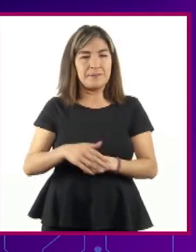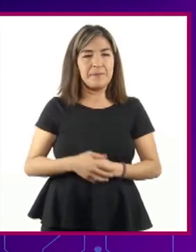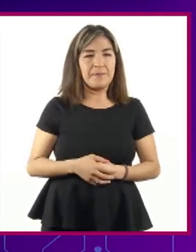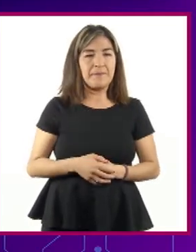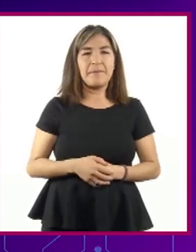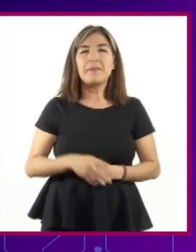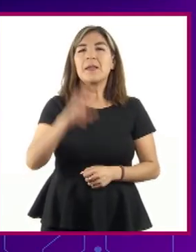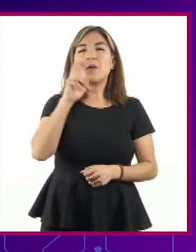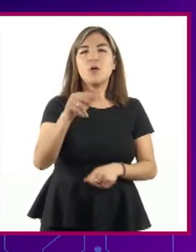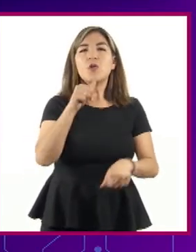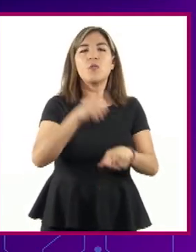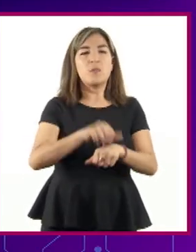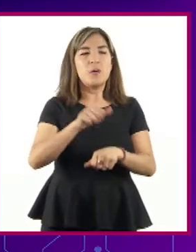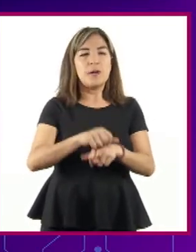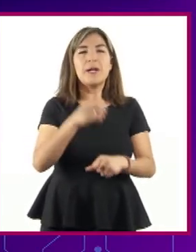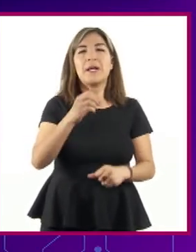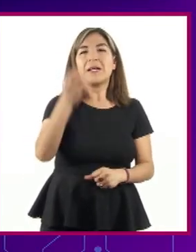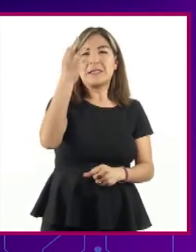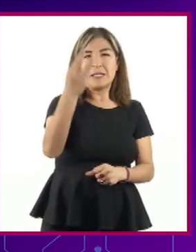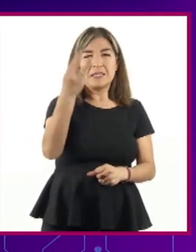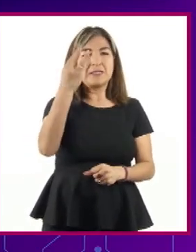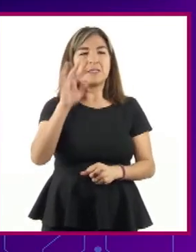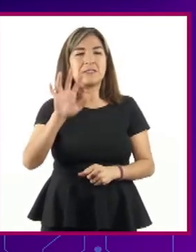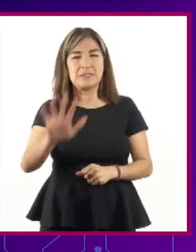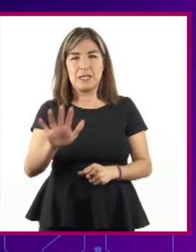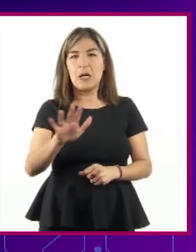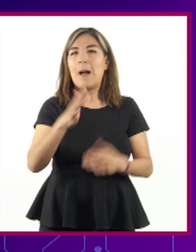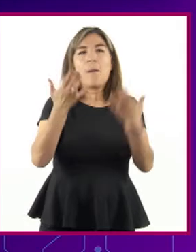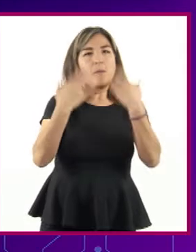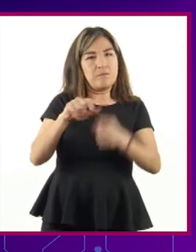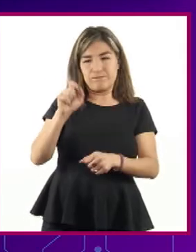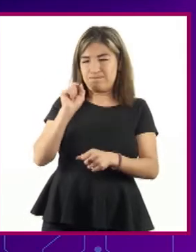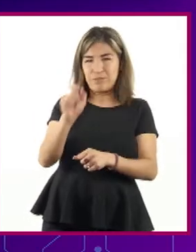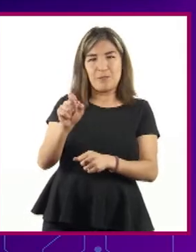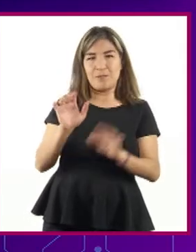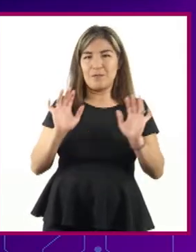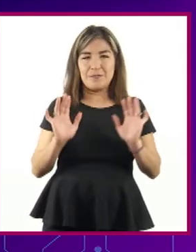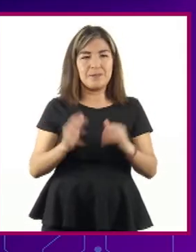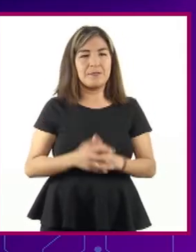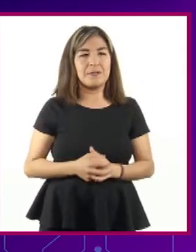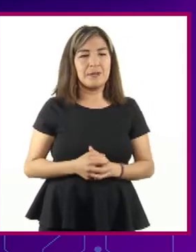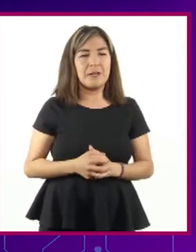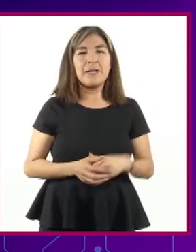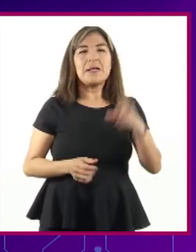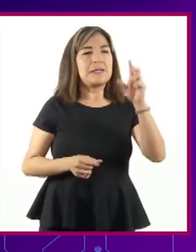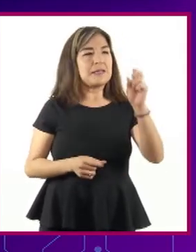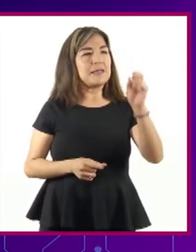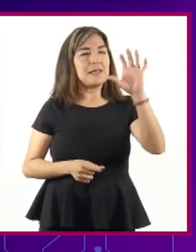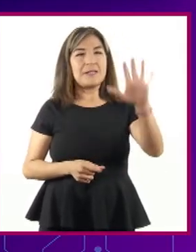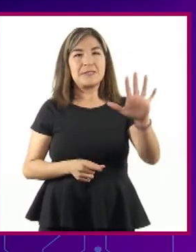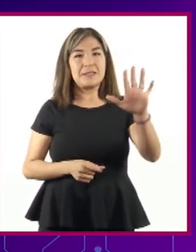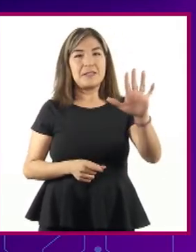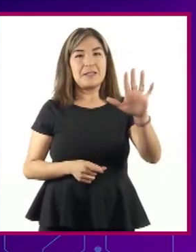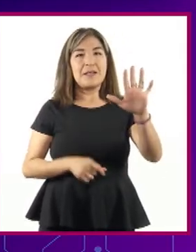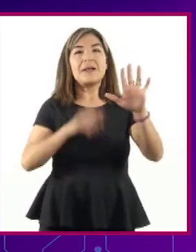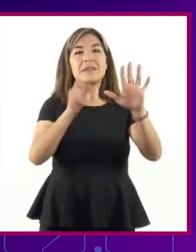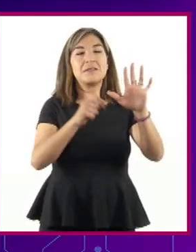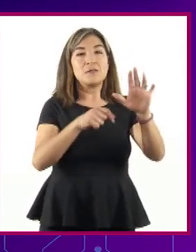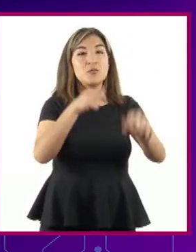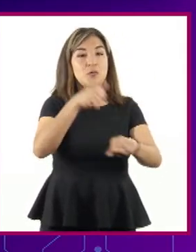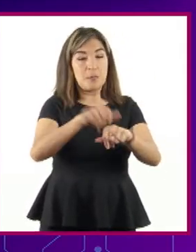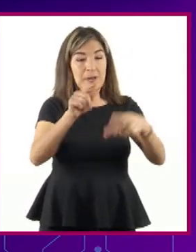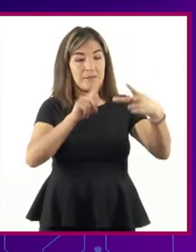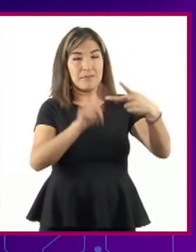Colocamos como numerador las cifras 3 y 5, sin el punto decimal, es decir, 35, y como